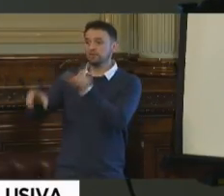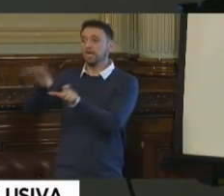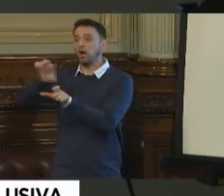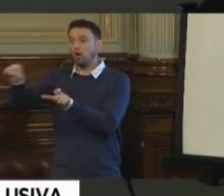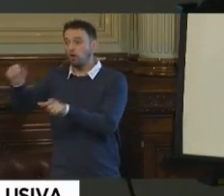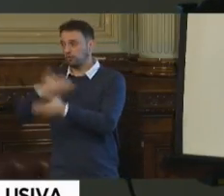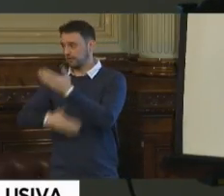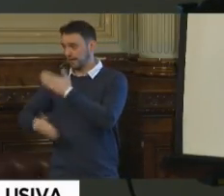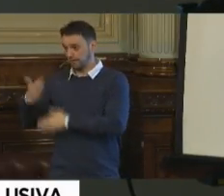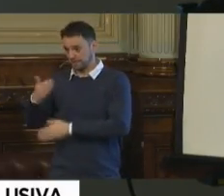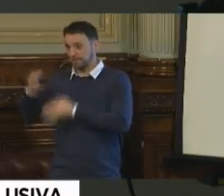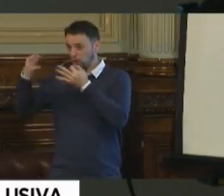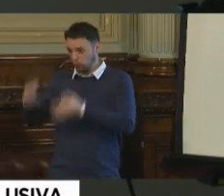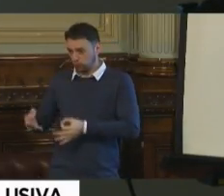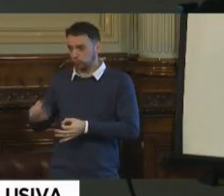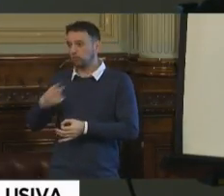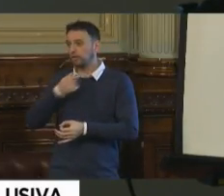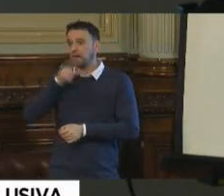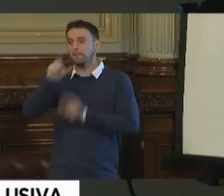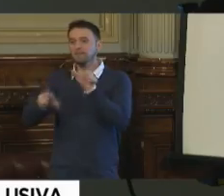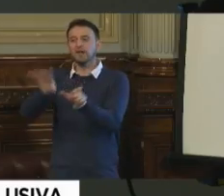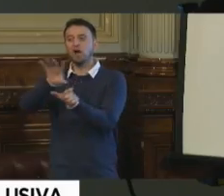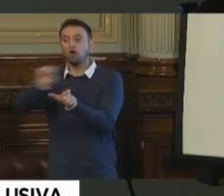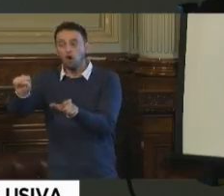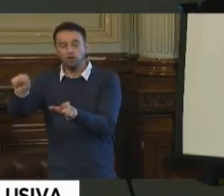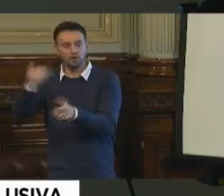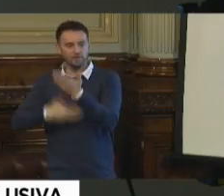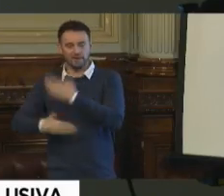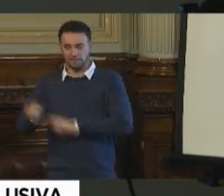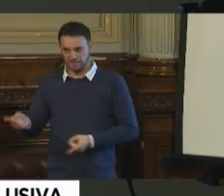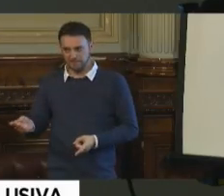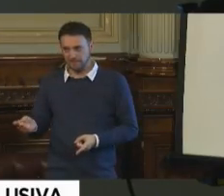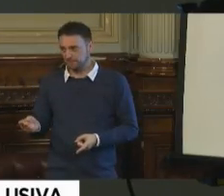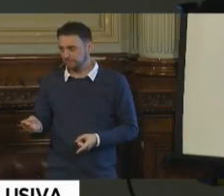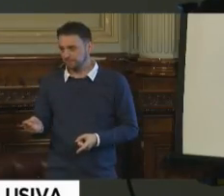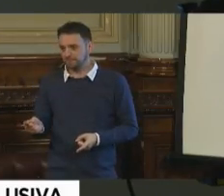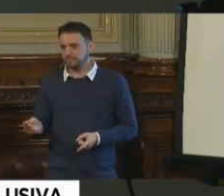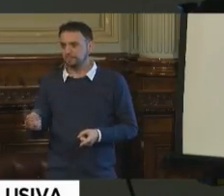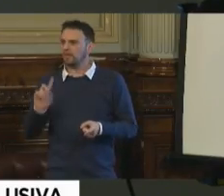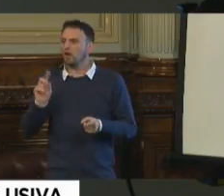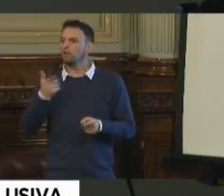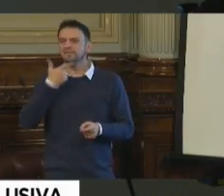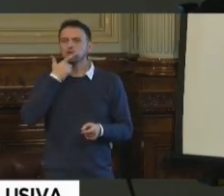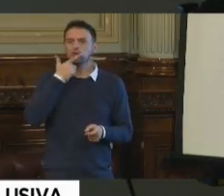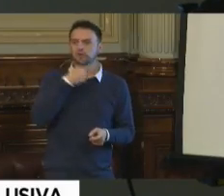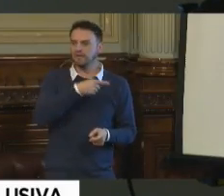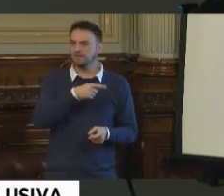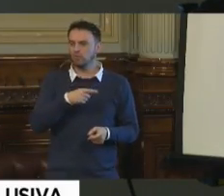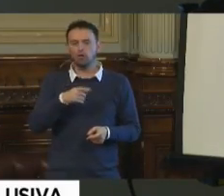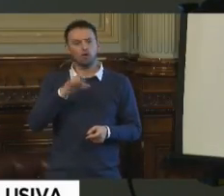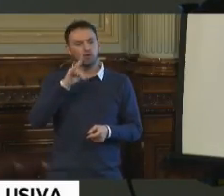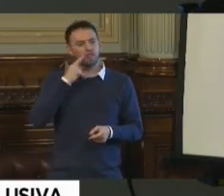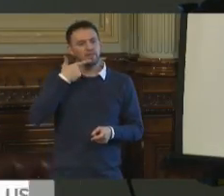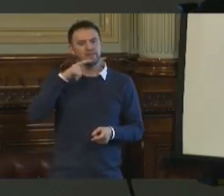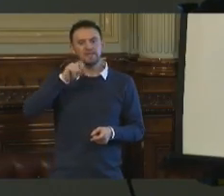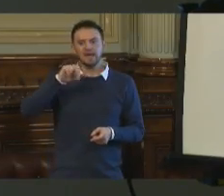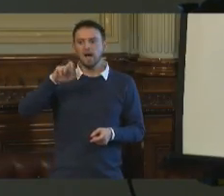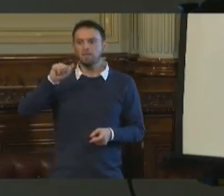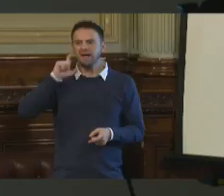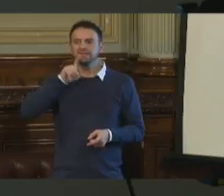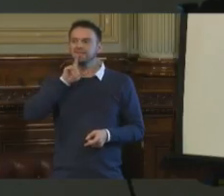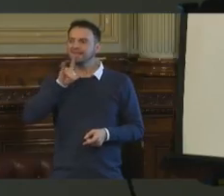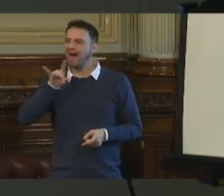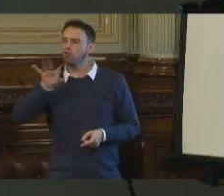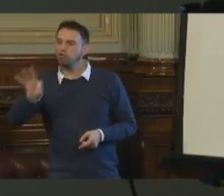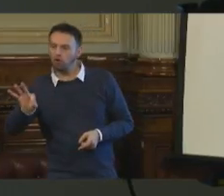personas con discapacidad es justamente esta persona con discapacidad no se sustantiva no decimos discapacitados